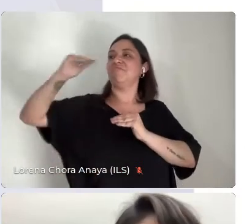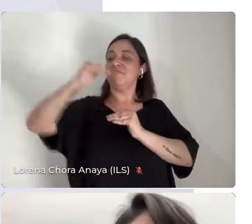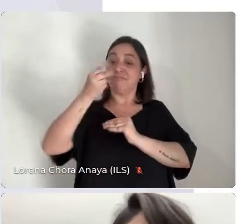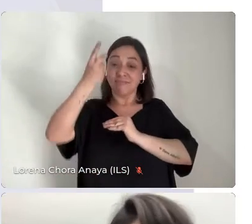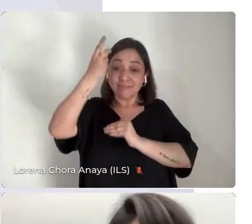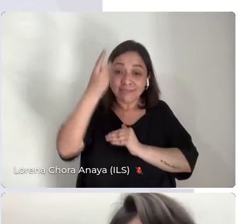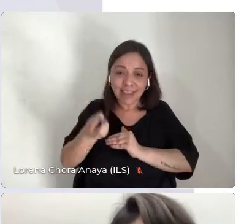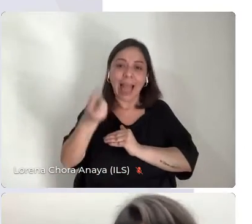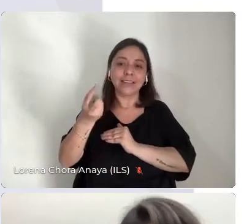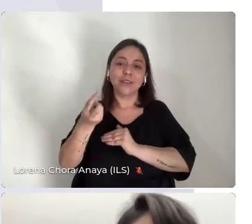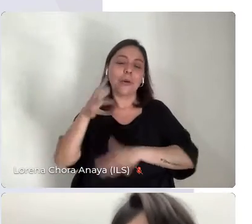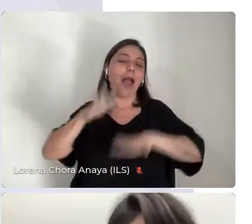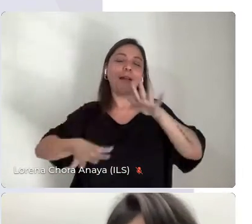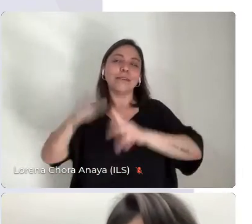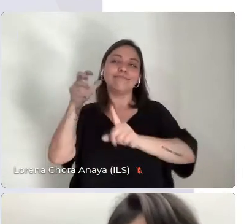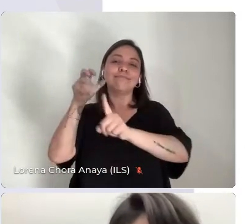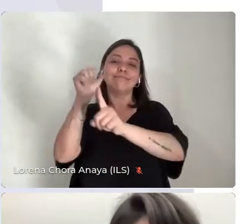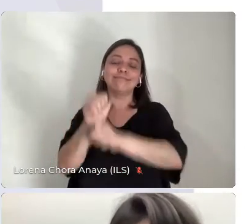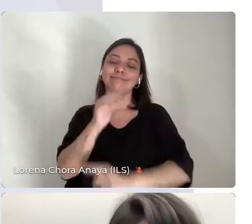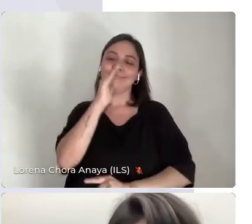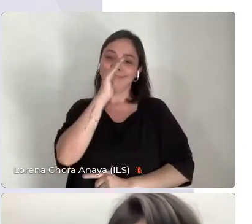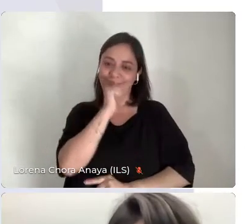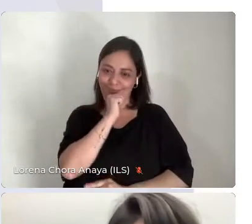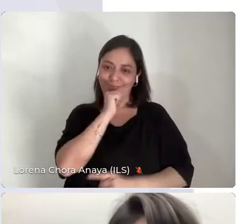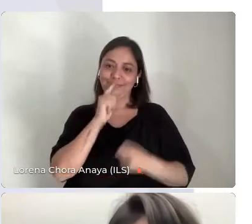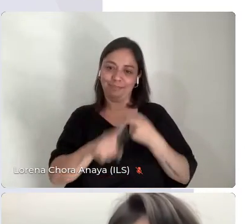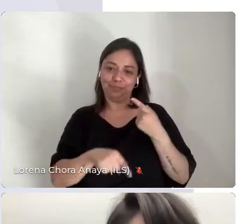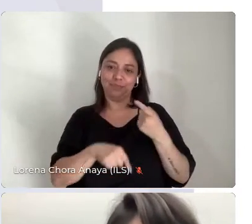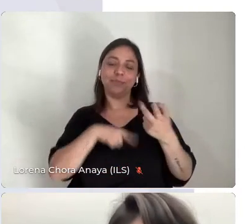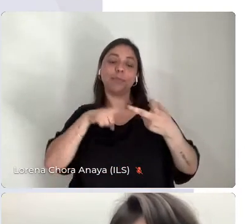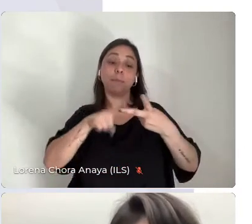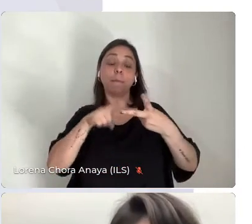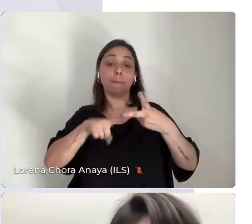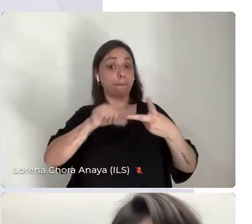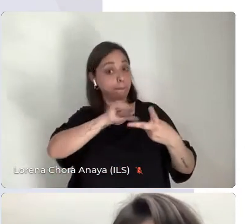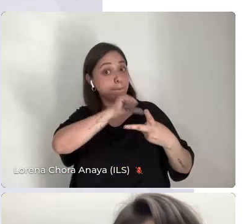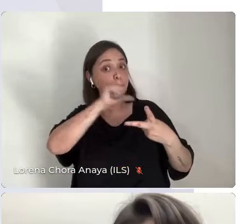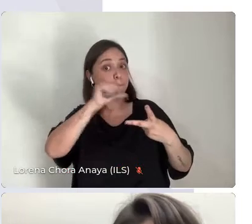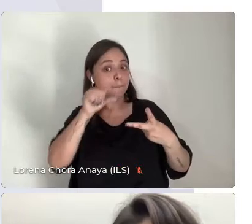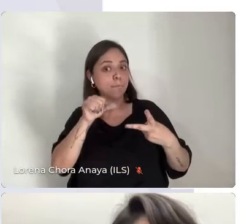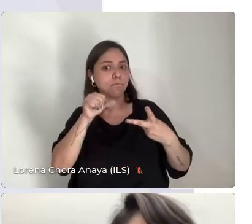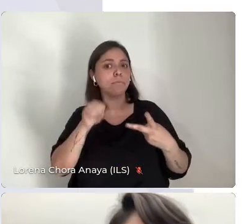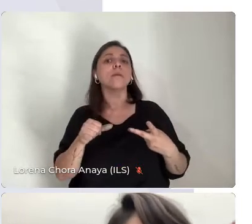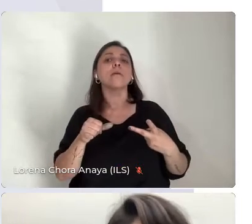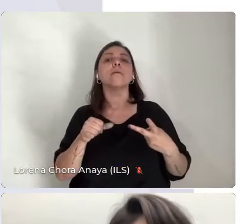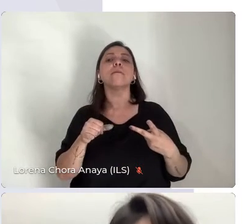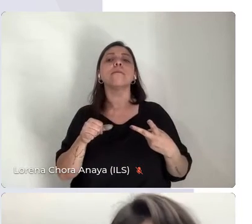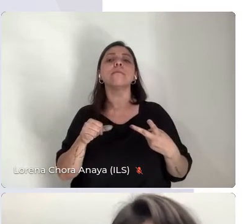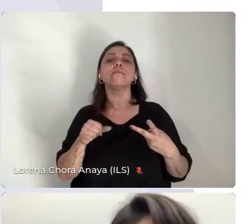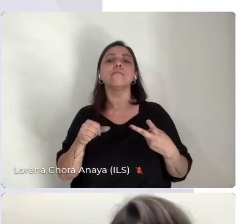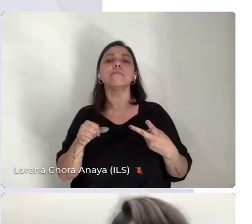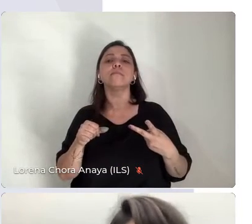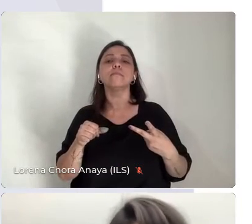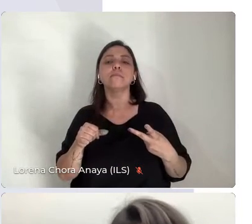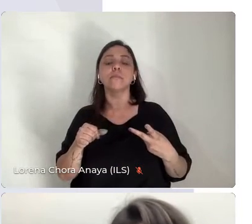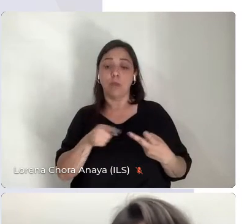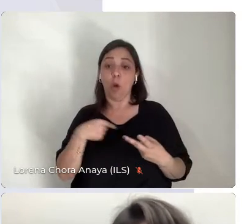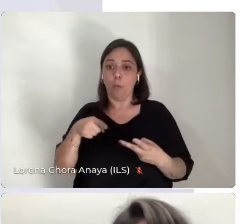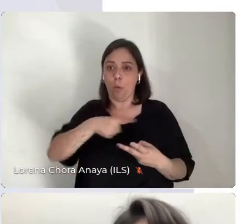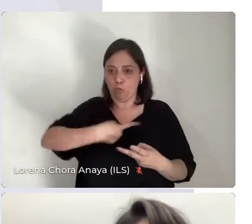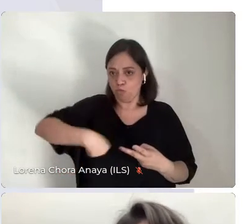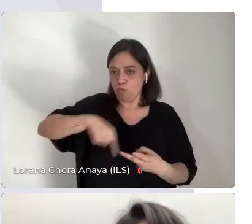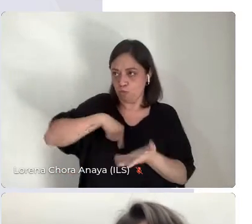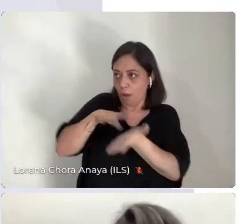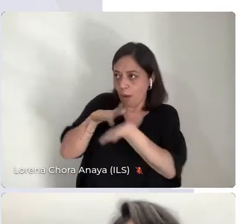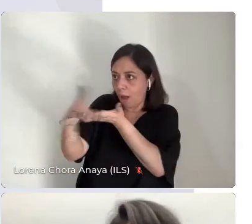logremos. Pero así como les traigo los detractores, cómo hemos logrado apoyarnos en otros espacios